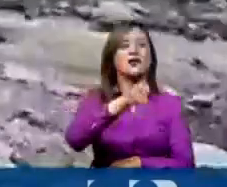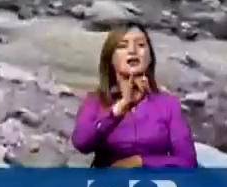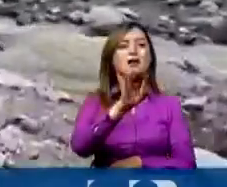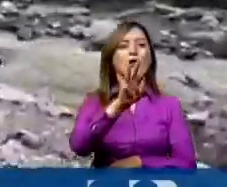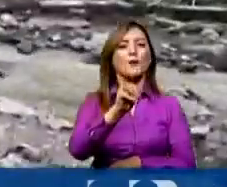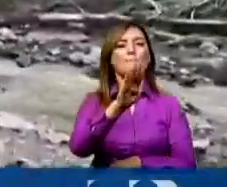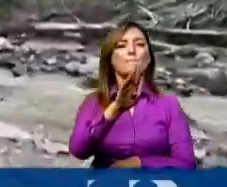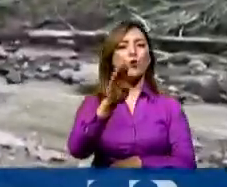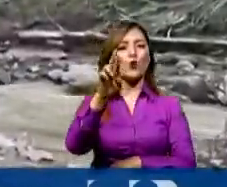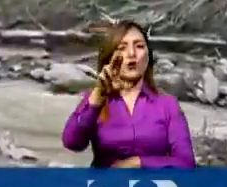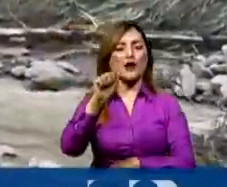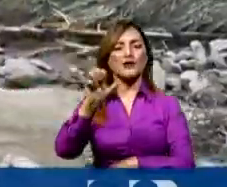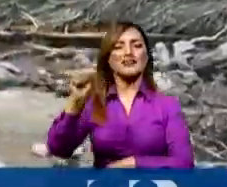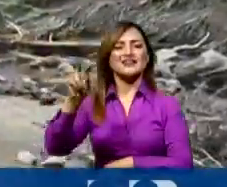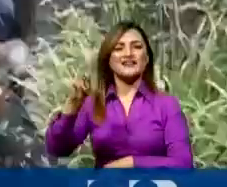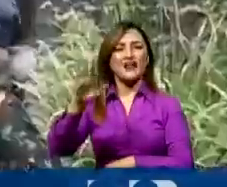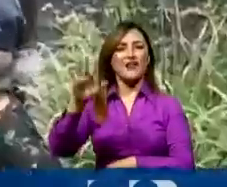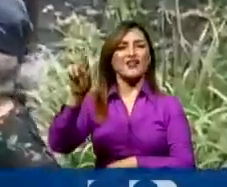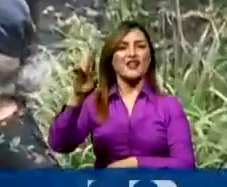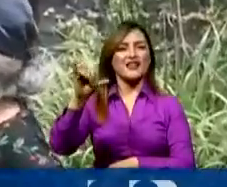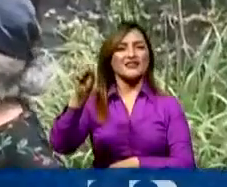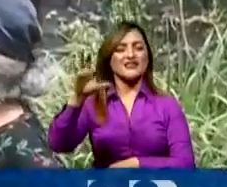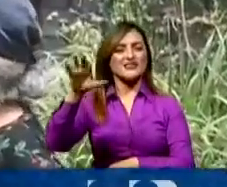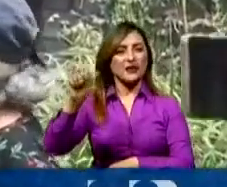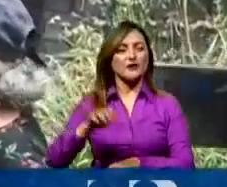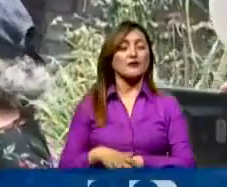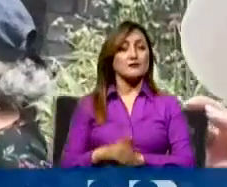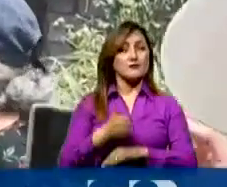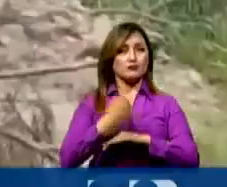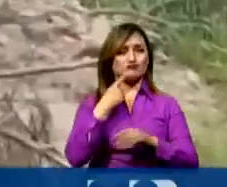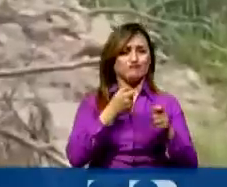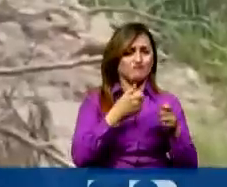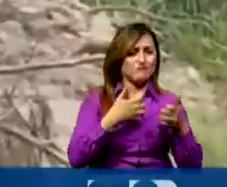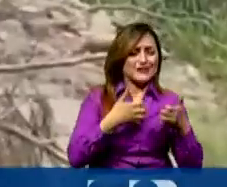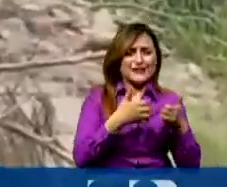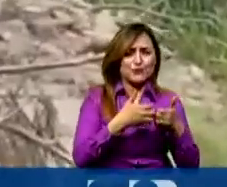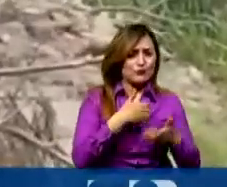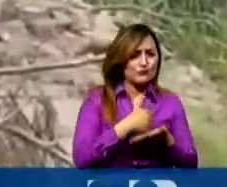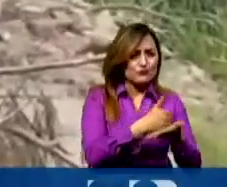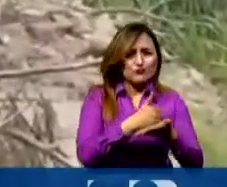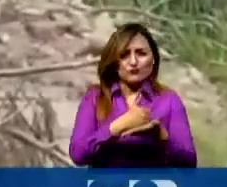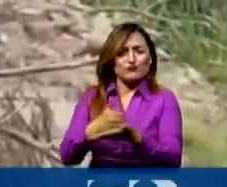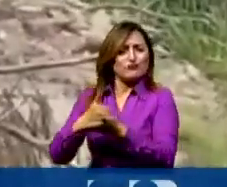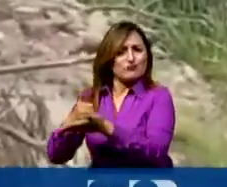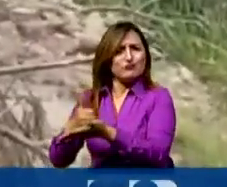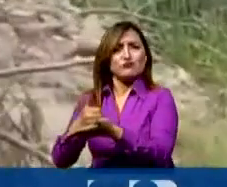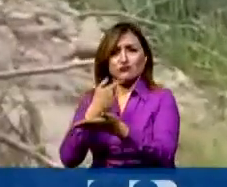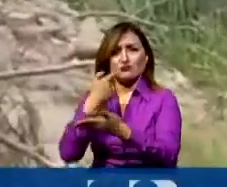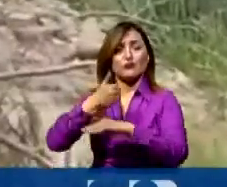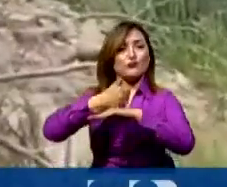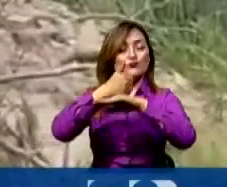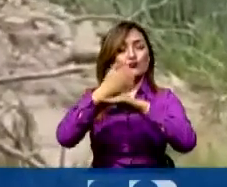afirman que están desplegando todo su contingente para brindar ayuda inmediata. Estamos atendiendo esta emergencia junto con todas